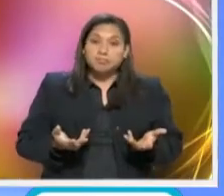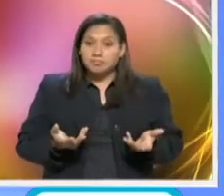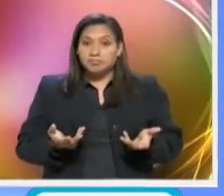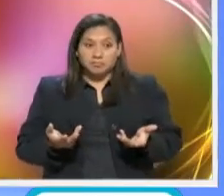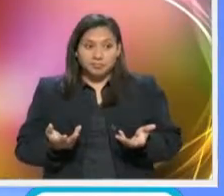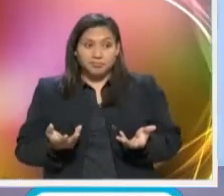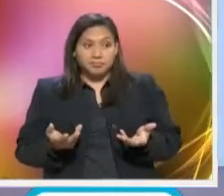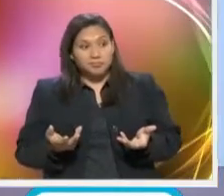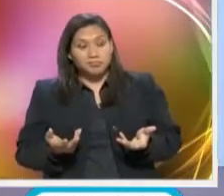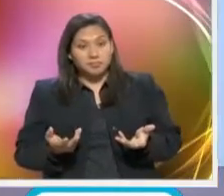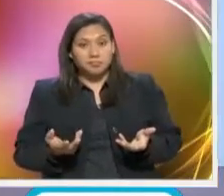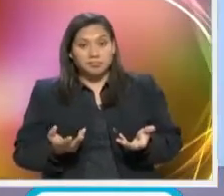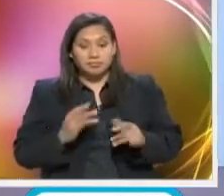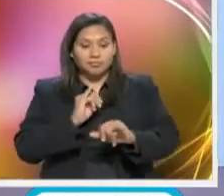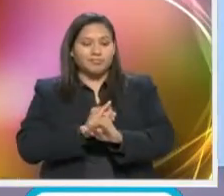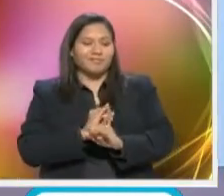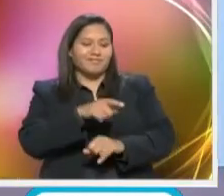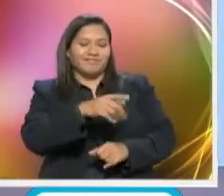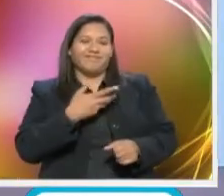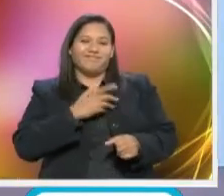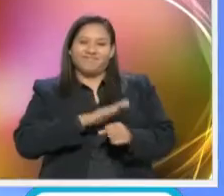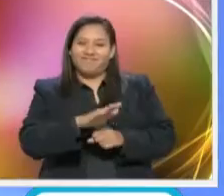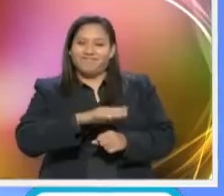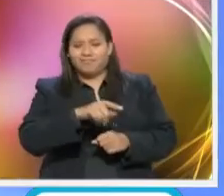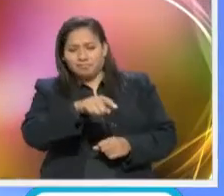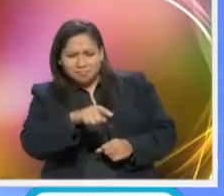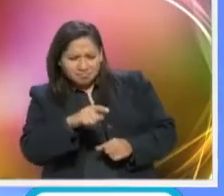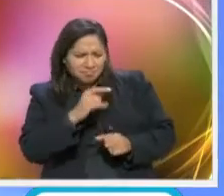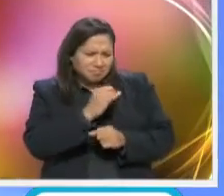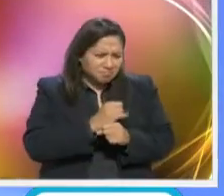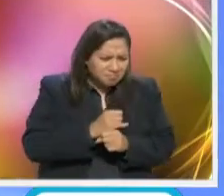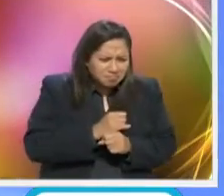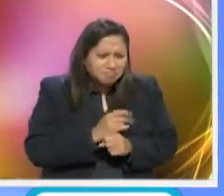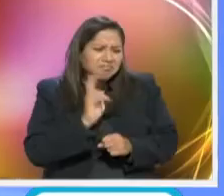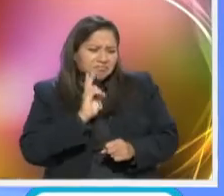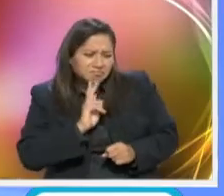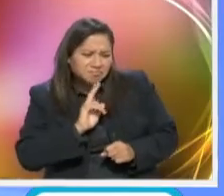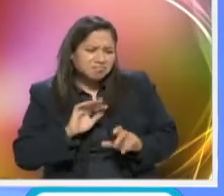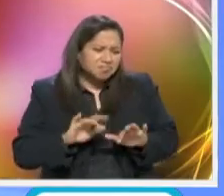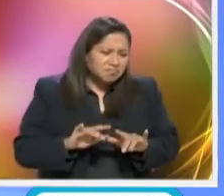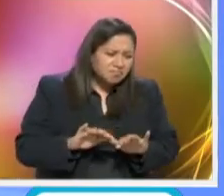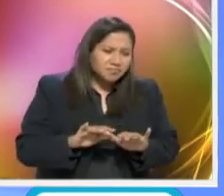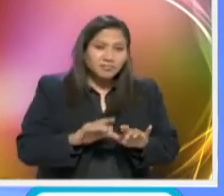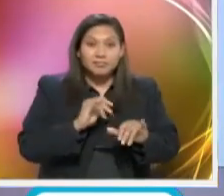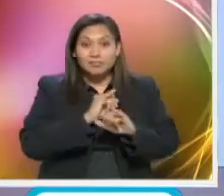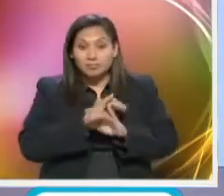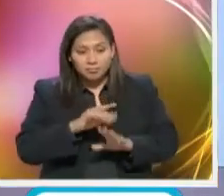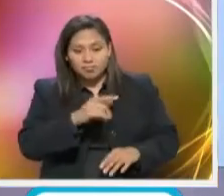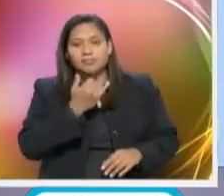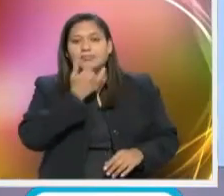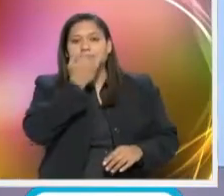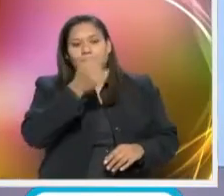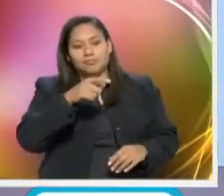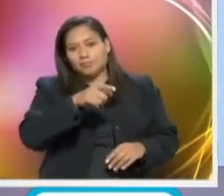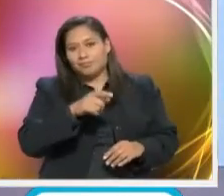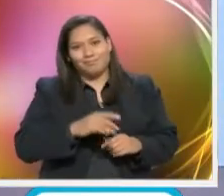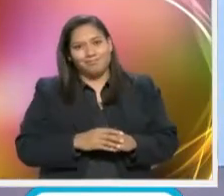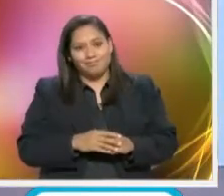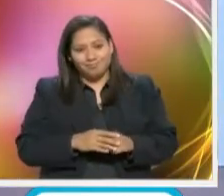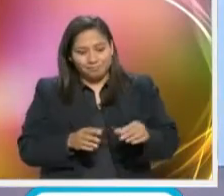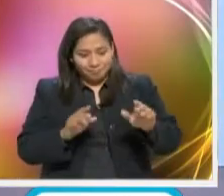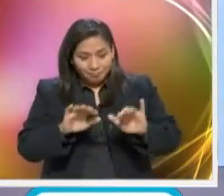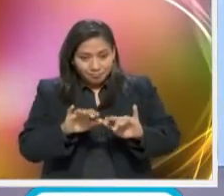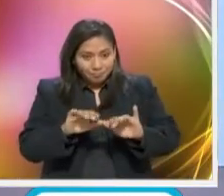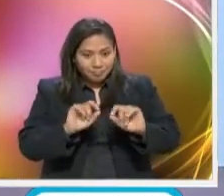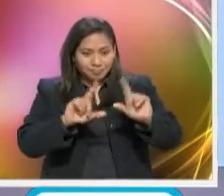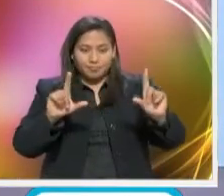por tenerlo en internet, porque muchas veces ahí investigamos y consultamos cierta información, no por tenerlo tan a la